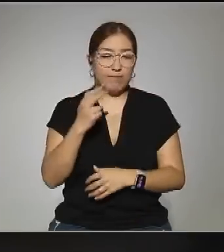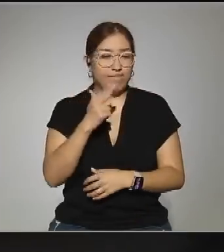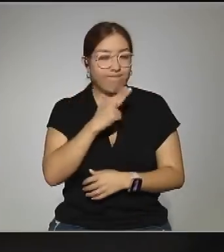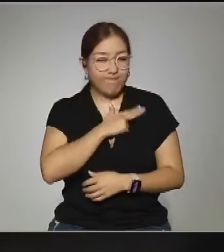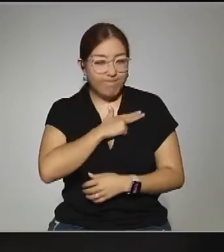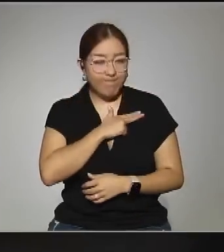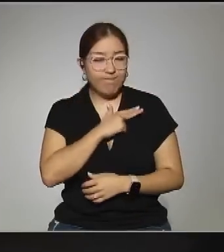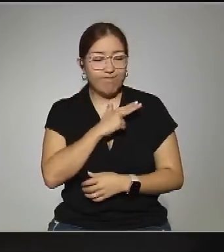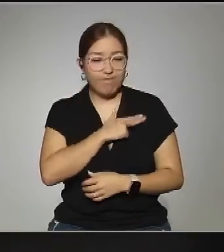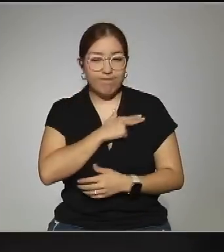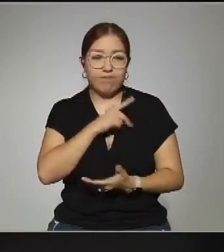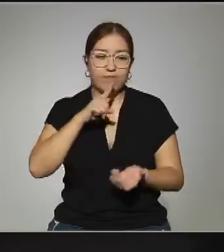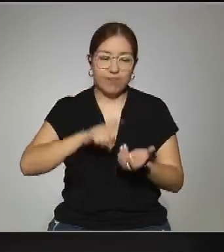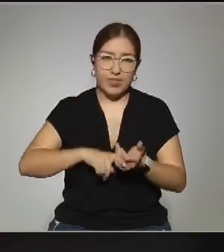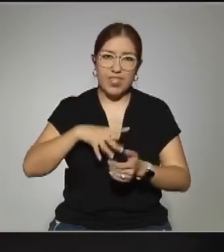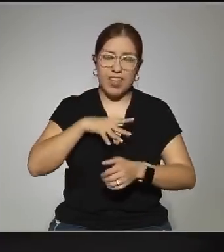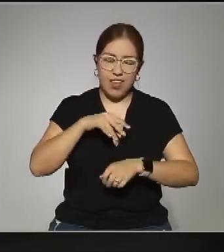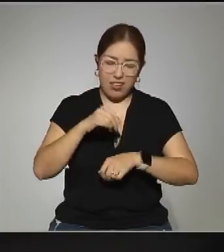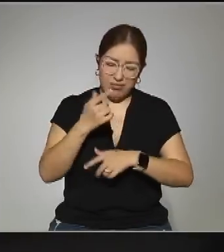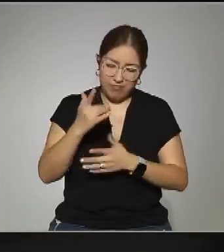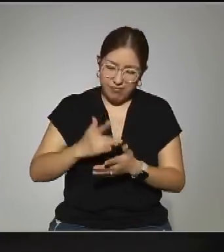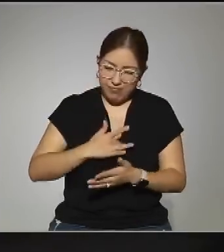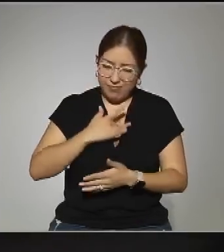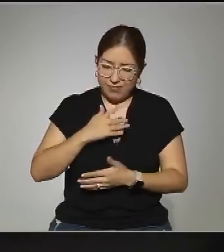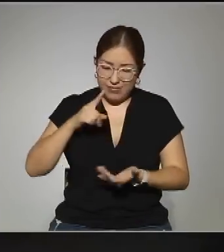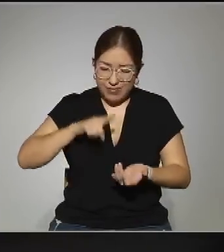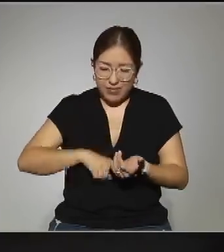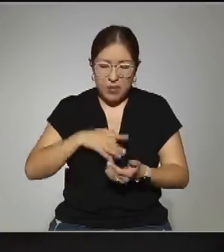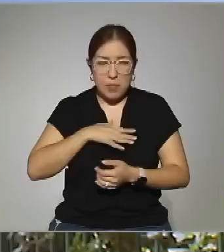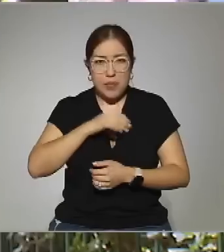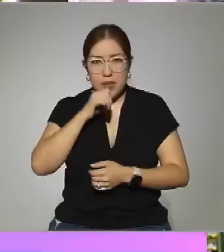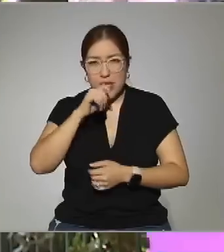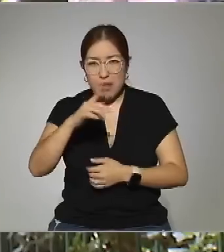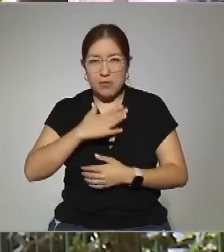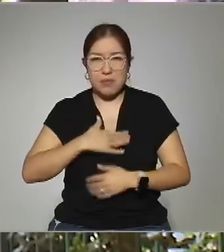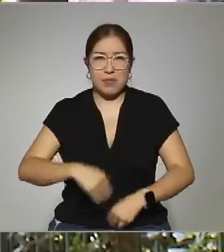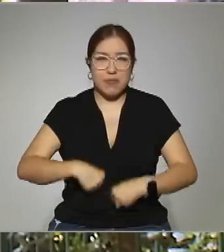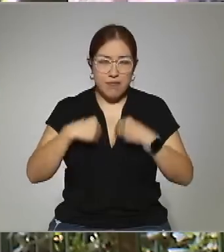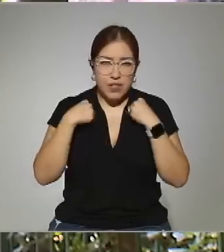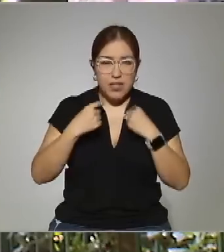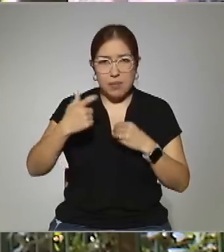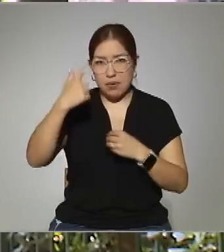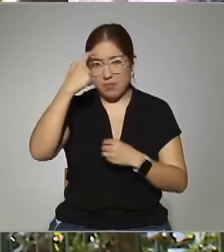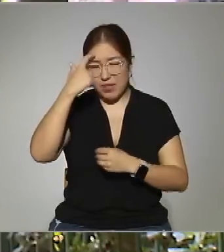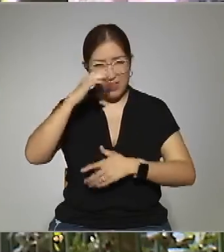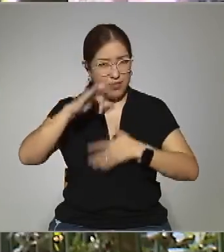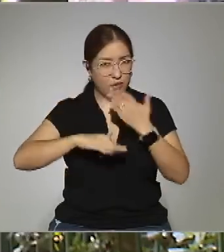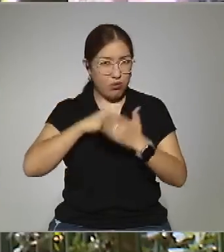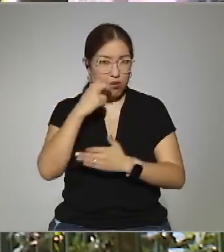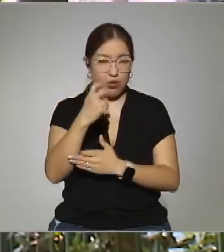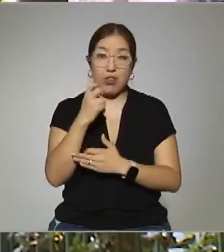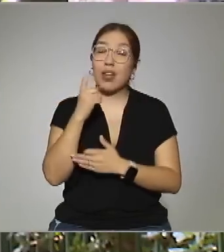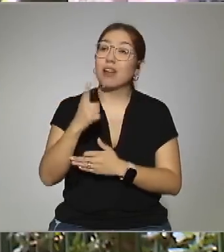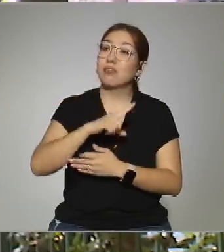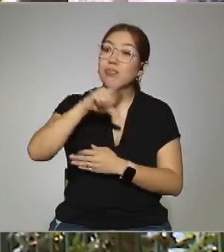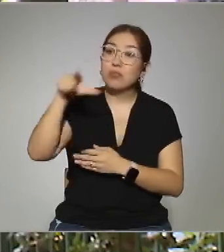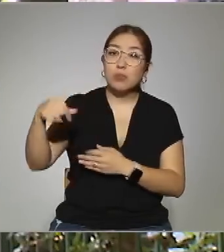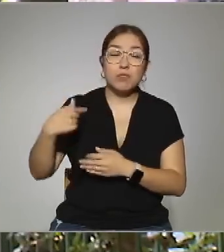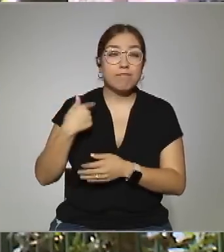deja una cicatriz en mi alma, en mi psique, en mi mente. Y esta me